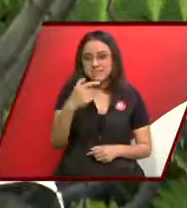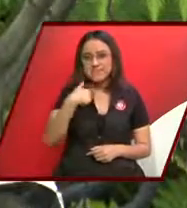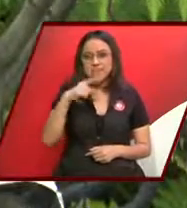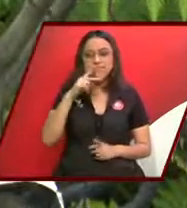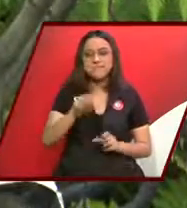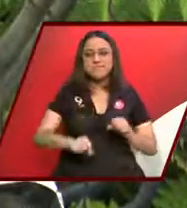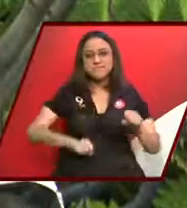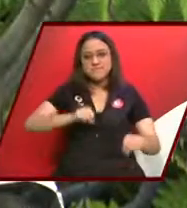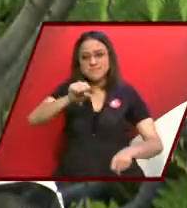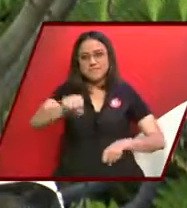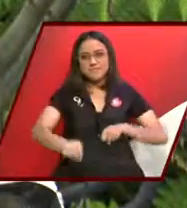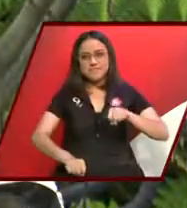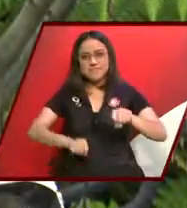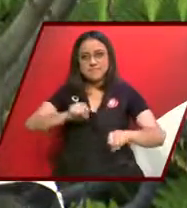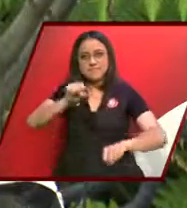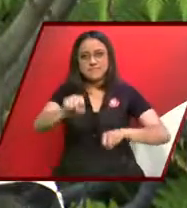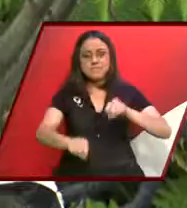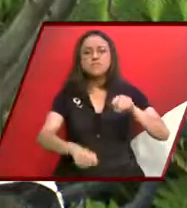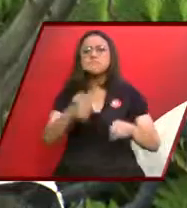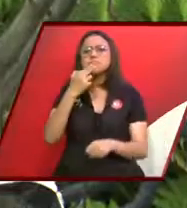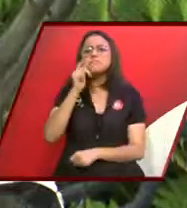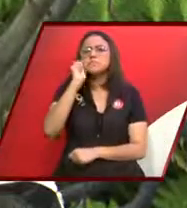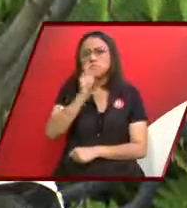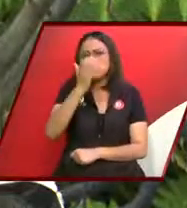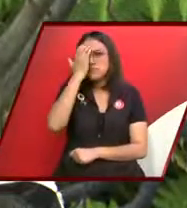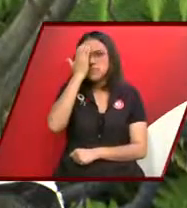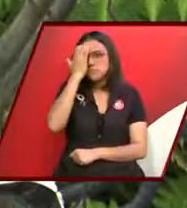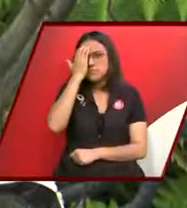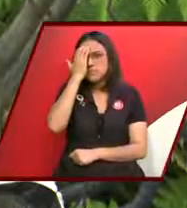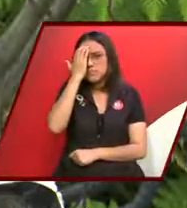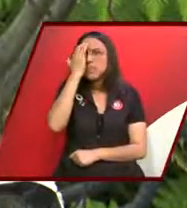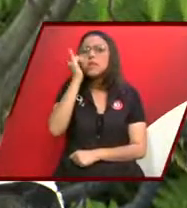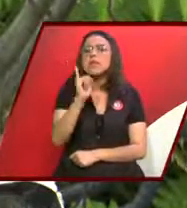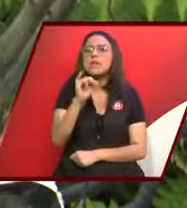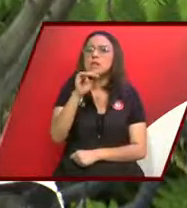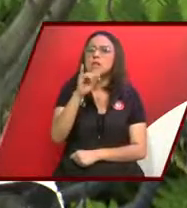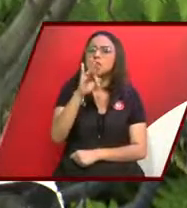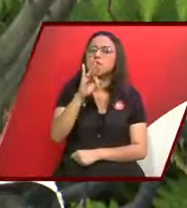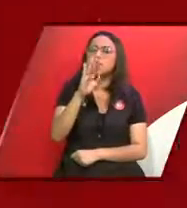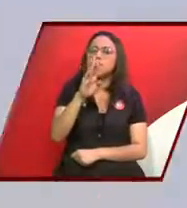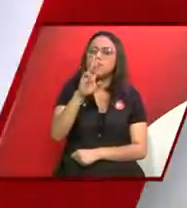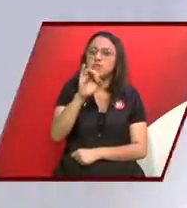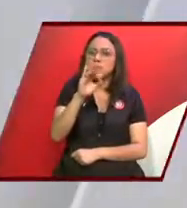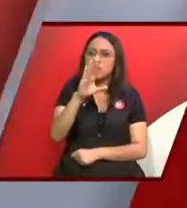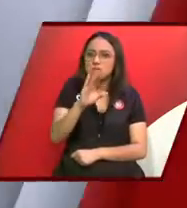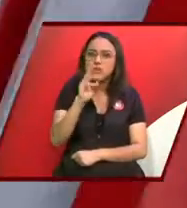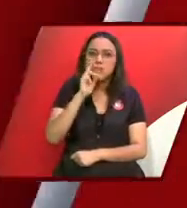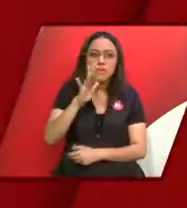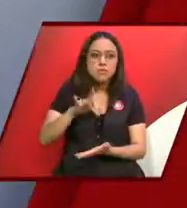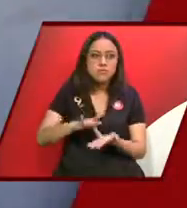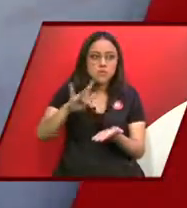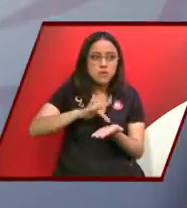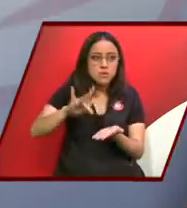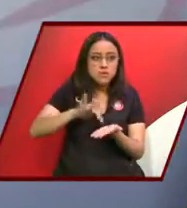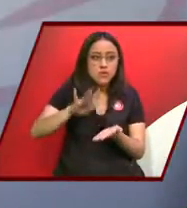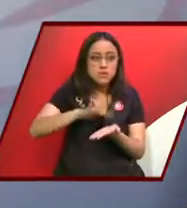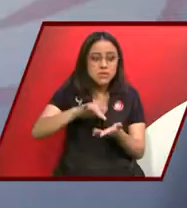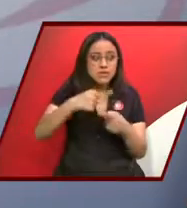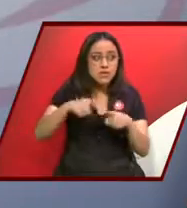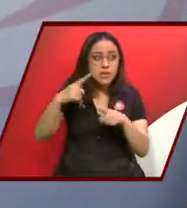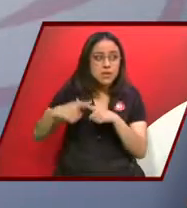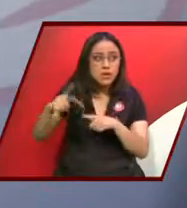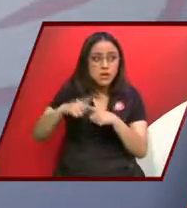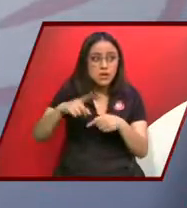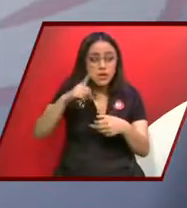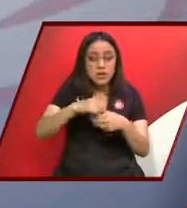Recorro el país en bicicleta para dar a conocer detonantes de insuficiencia renal crónica, promover el ejercicio y la donación de órganos.